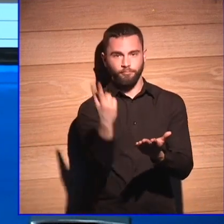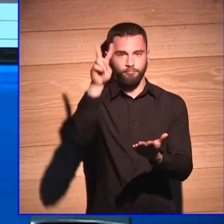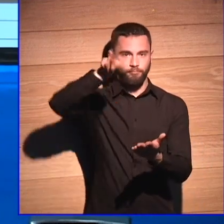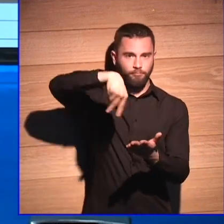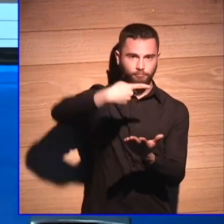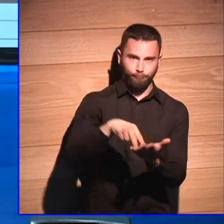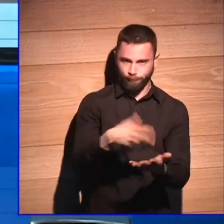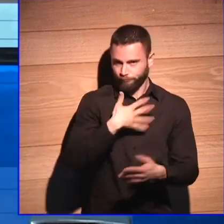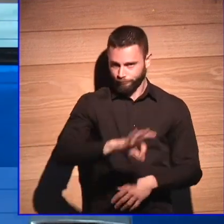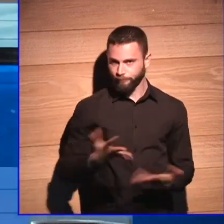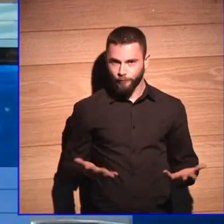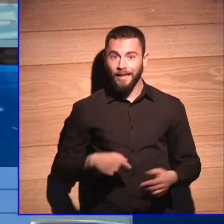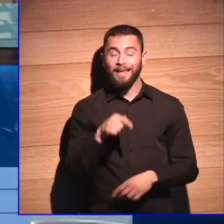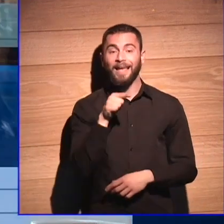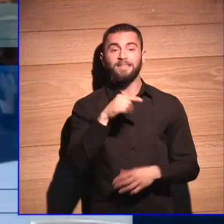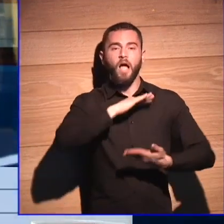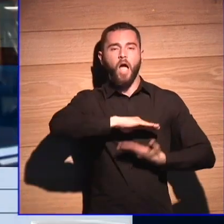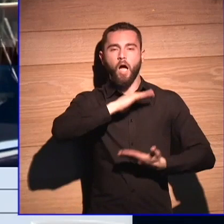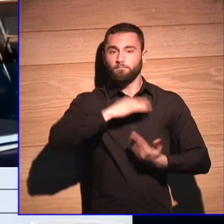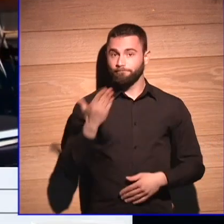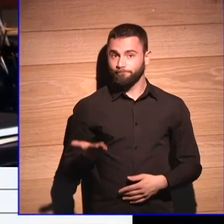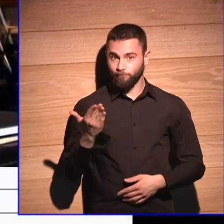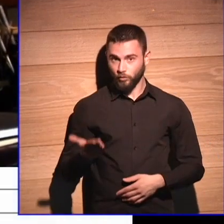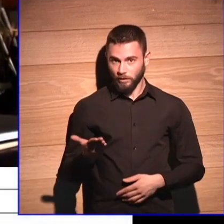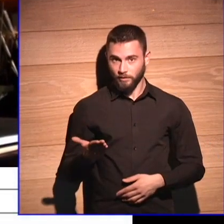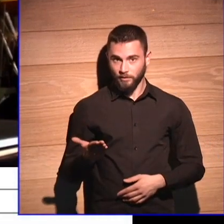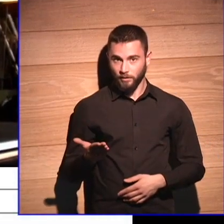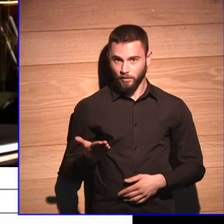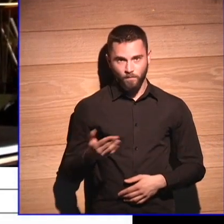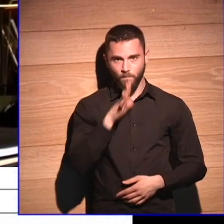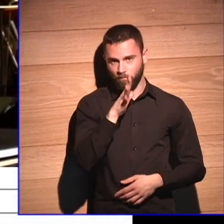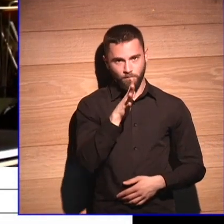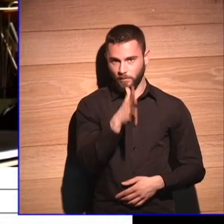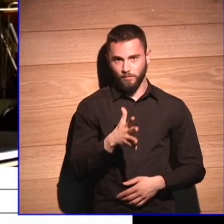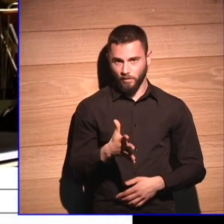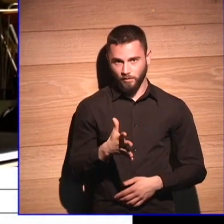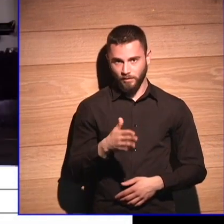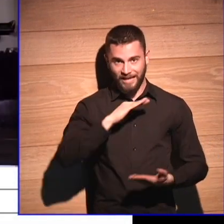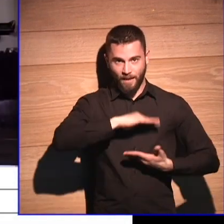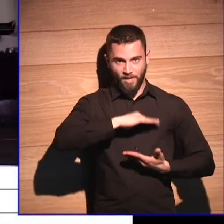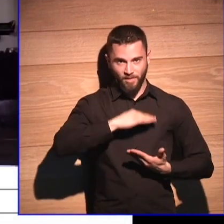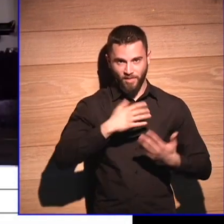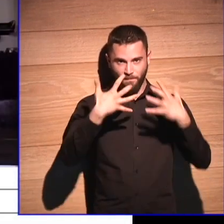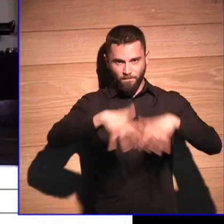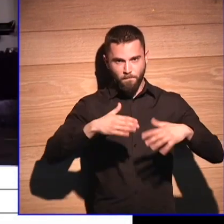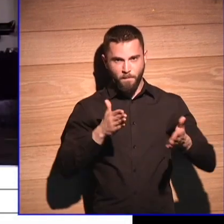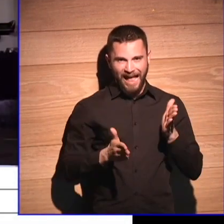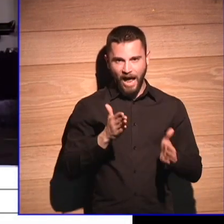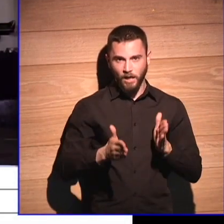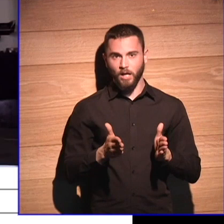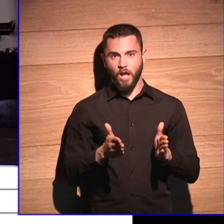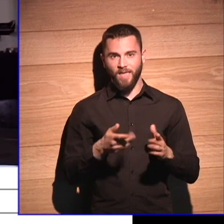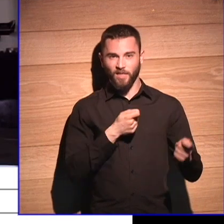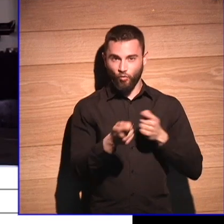Hay que decir que esta gran capacidad es espectacular. Esta gran capacidad mecánica y